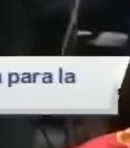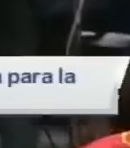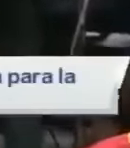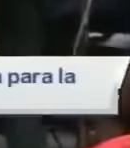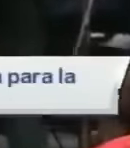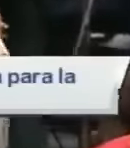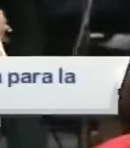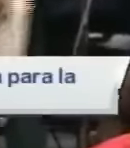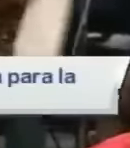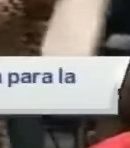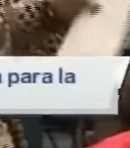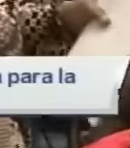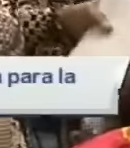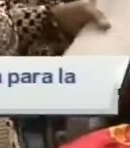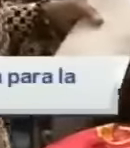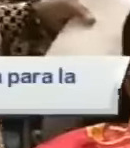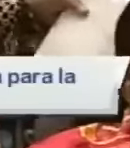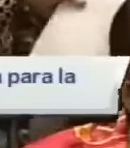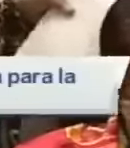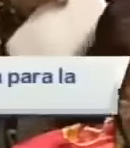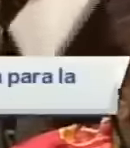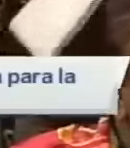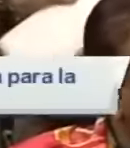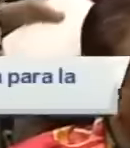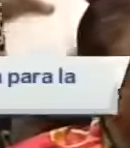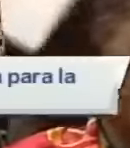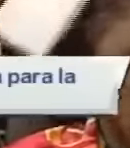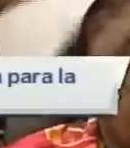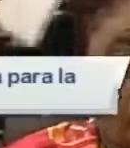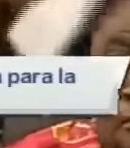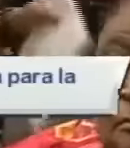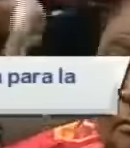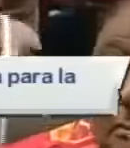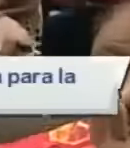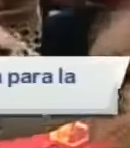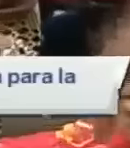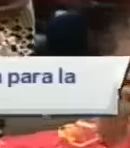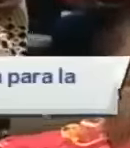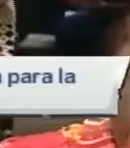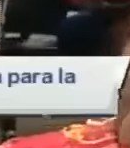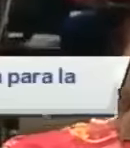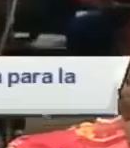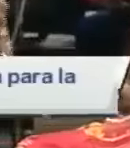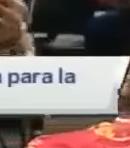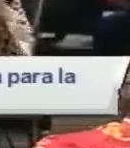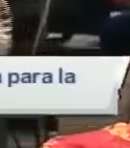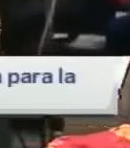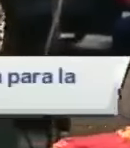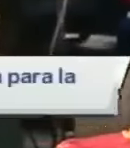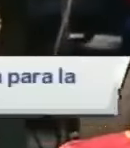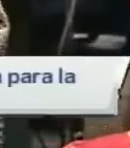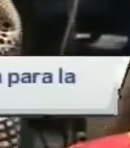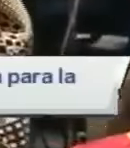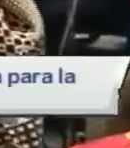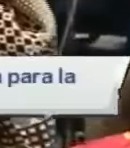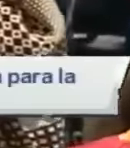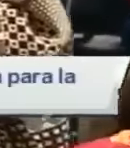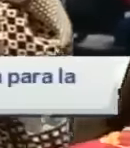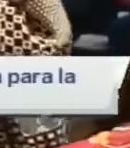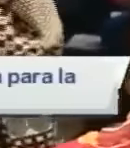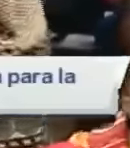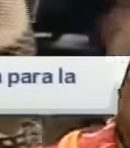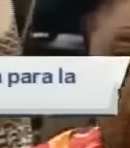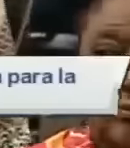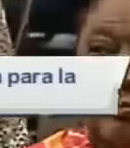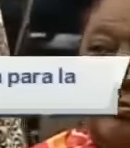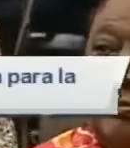algunos aspectos para yo comunicárselo a mis hermanos y hermanas indígenas. Yo creo que una de las cosas buenas